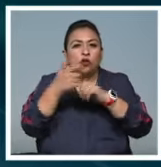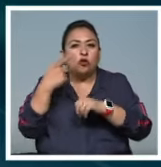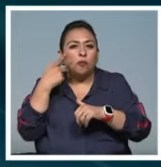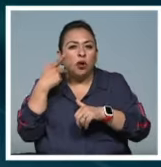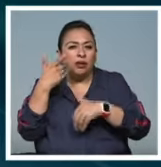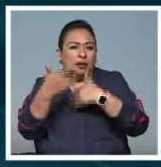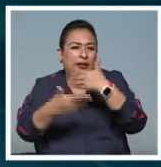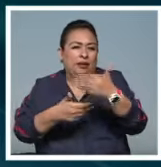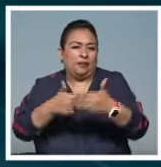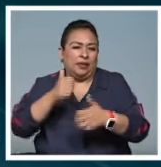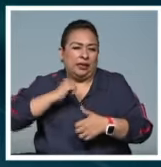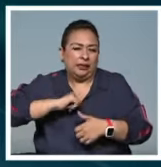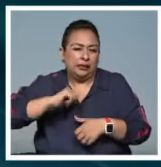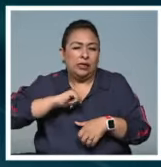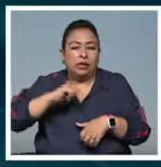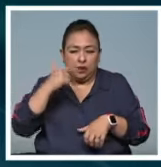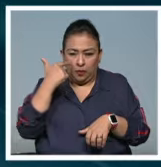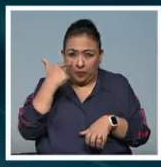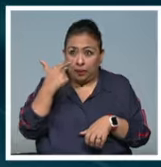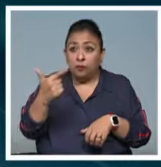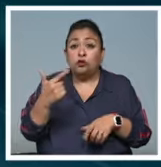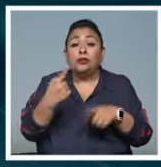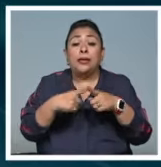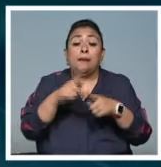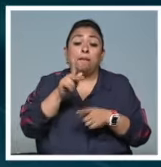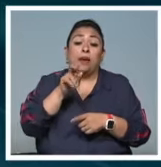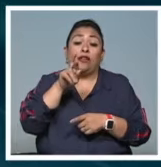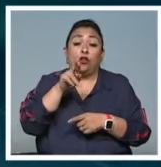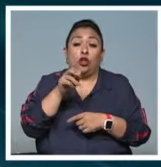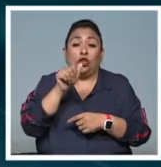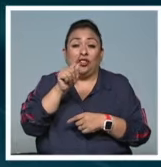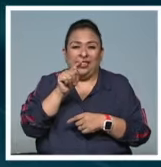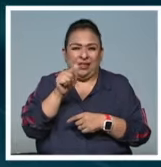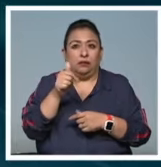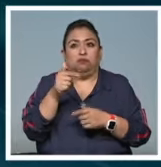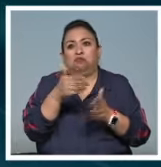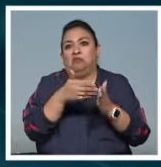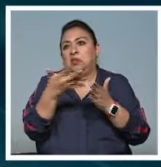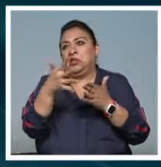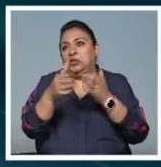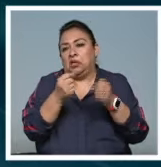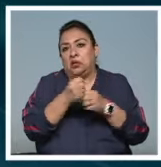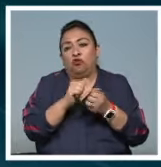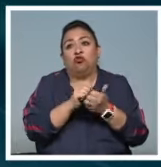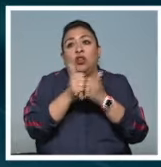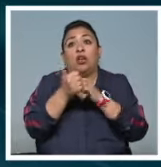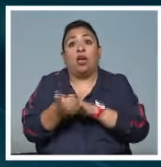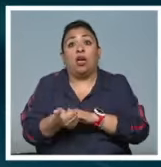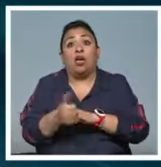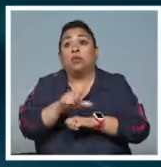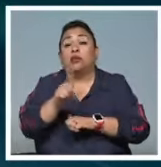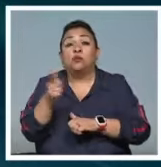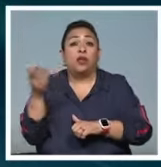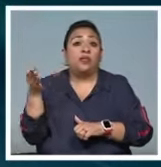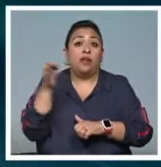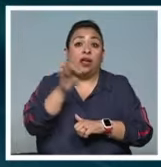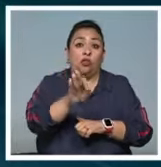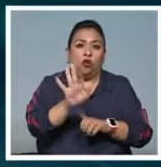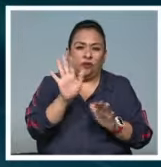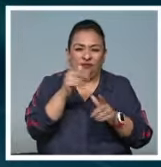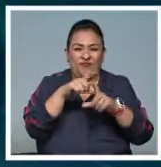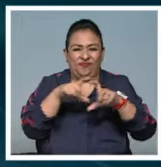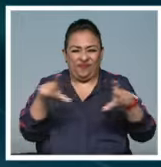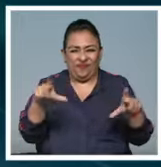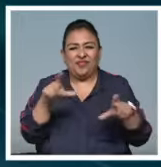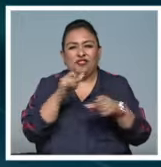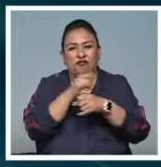largo de ese siglo, nos demuestra cómo los patriotas de una década se pueden convertir en los traidores de otra. Con información y texto de